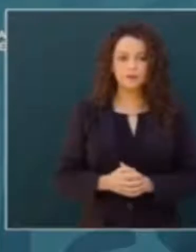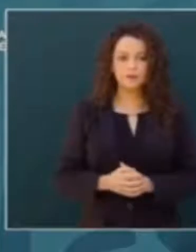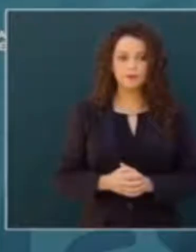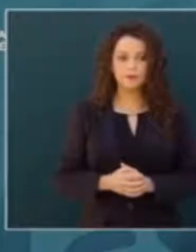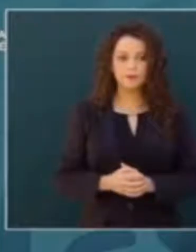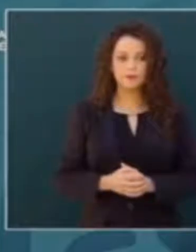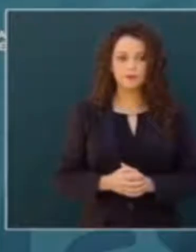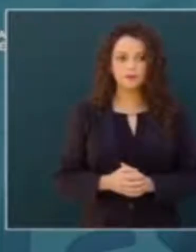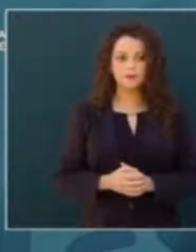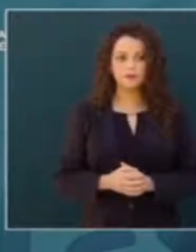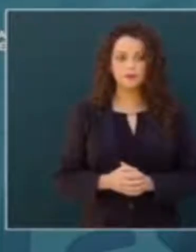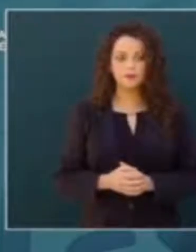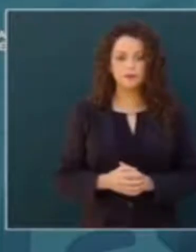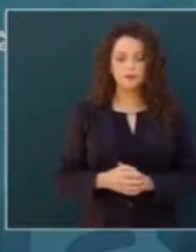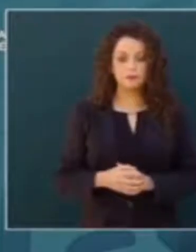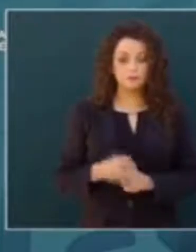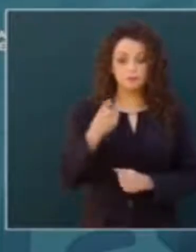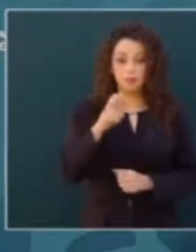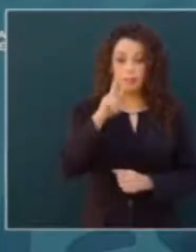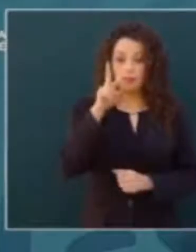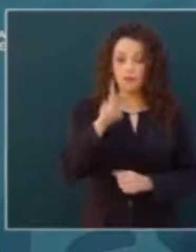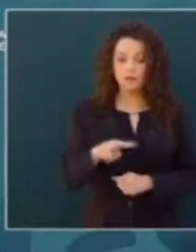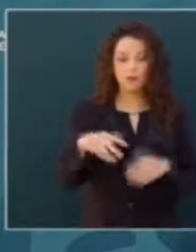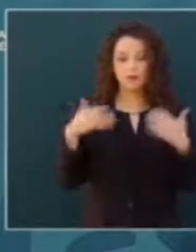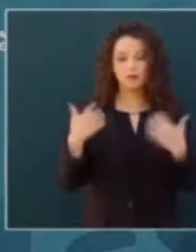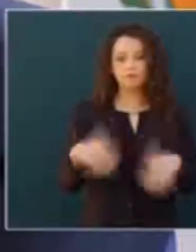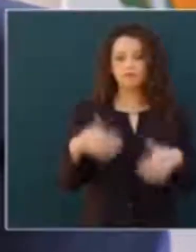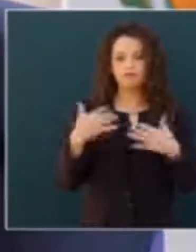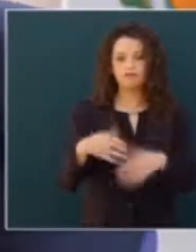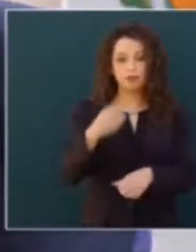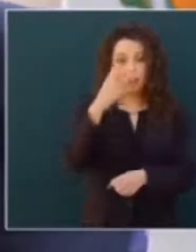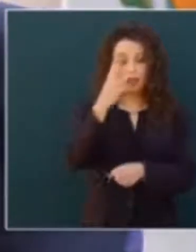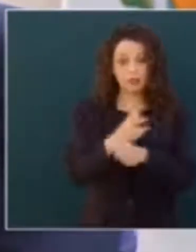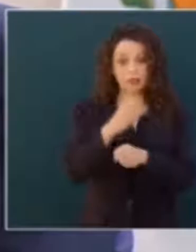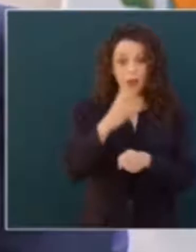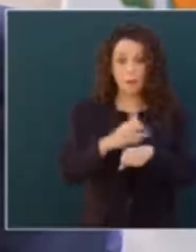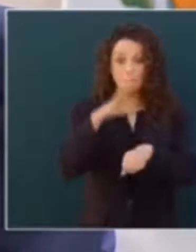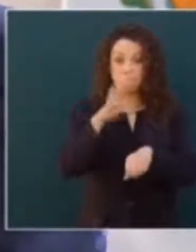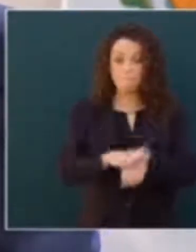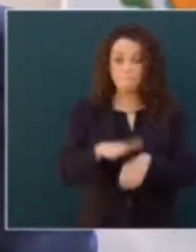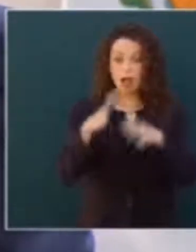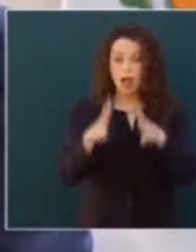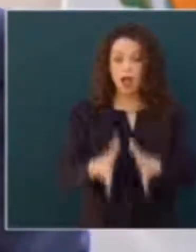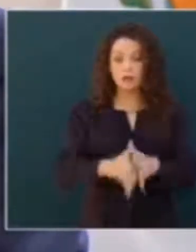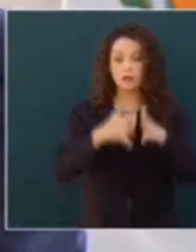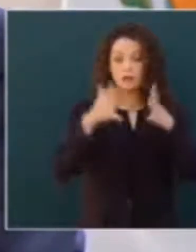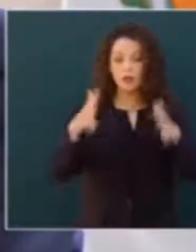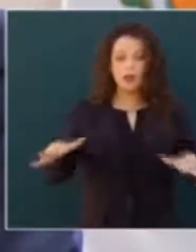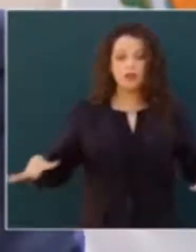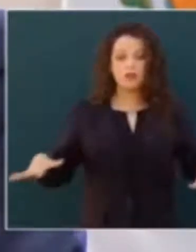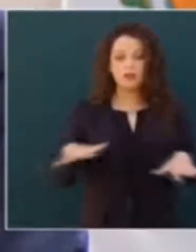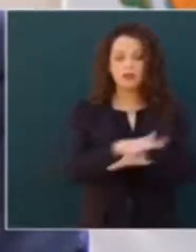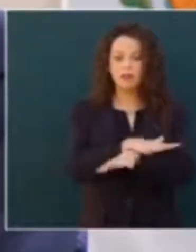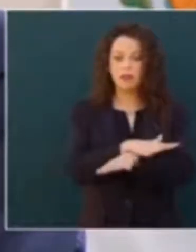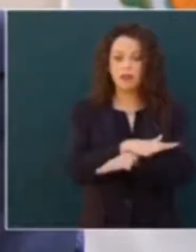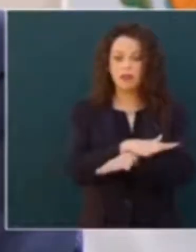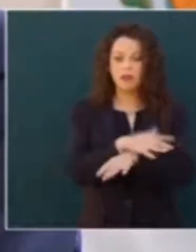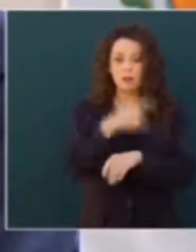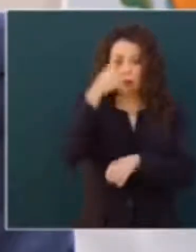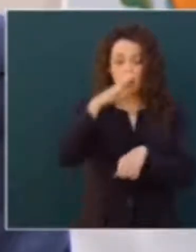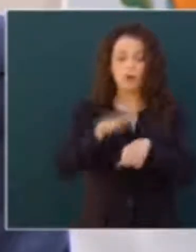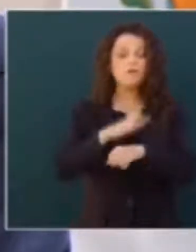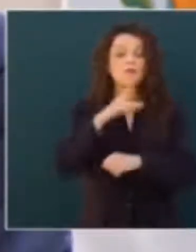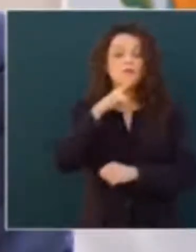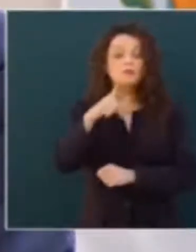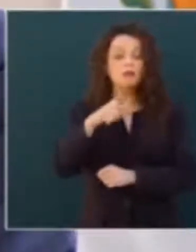gran transformación, la 3ª gran transformación en la historia del país.